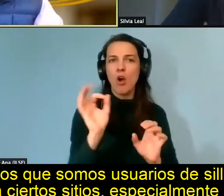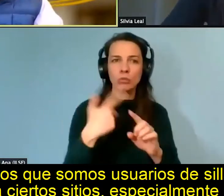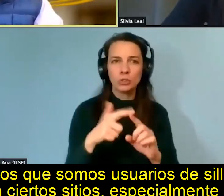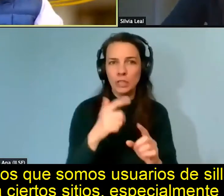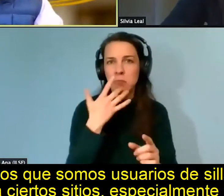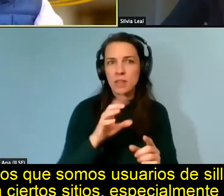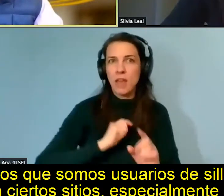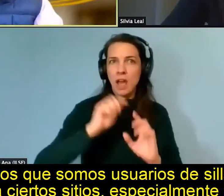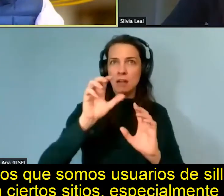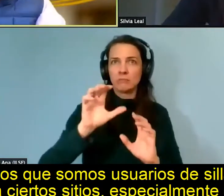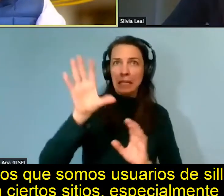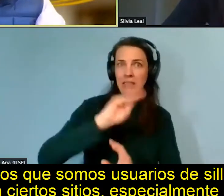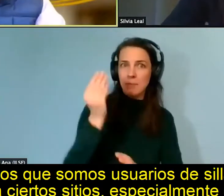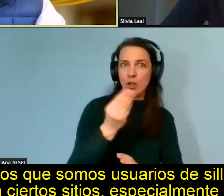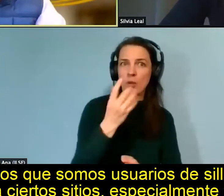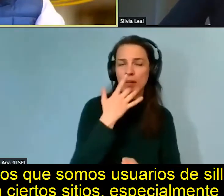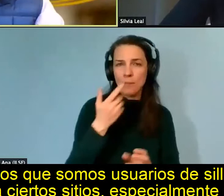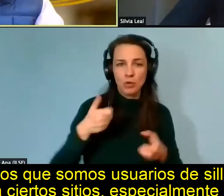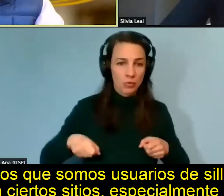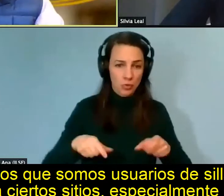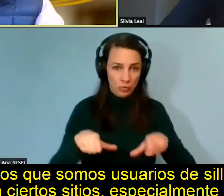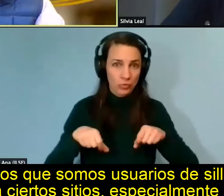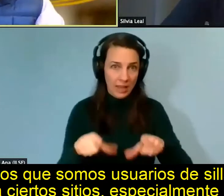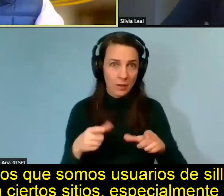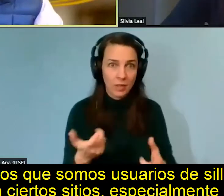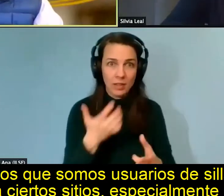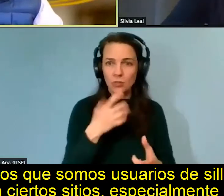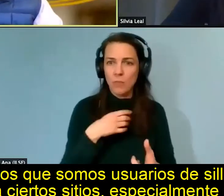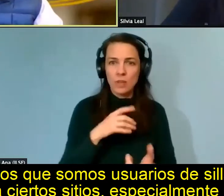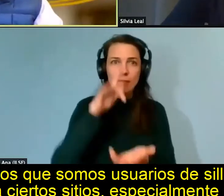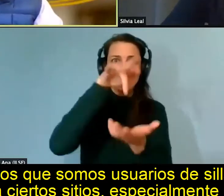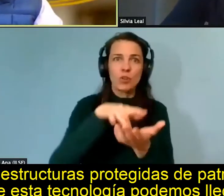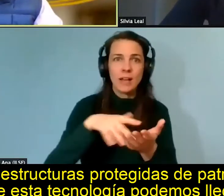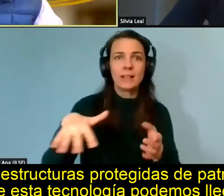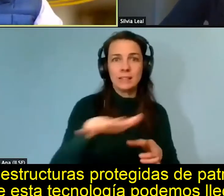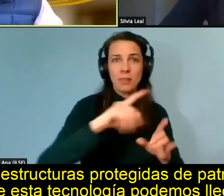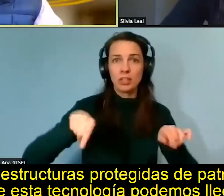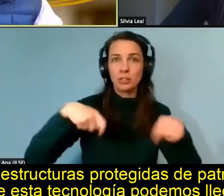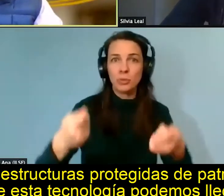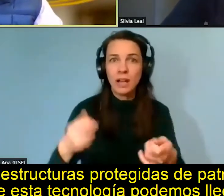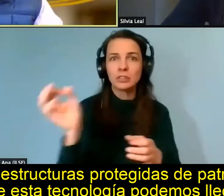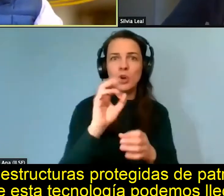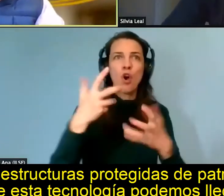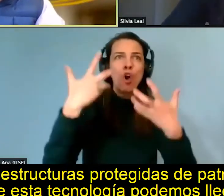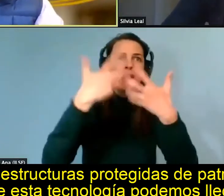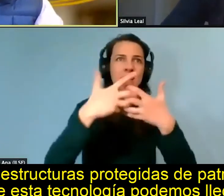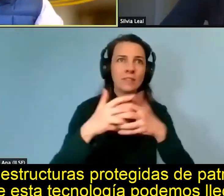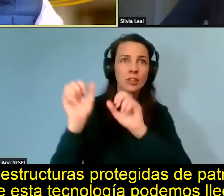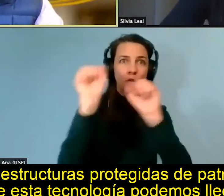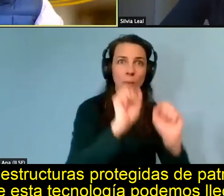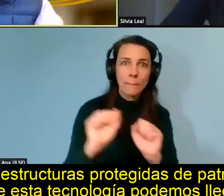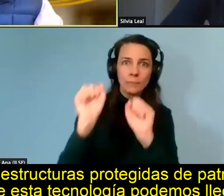ruedas y no podemos llegar a ciertos sitios, muy especialmente espacios naturales o edificios, infraestructuras protegidas